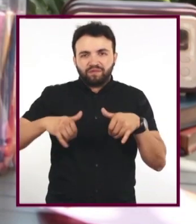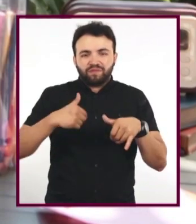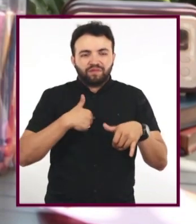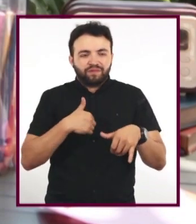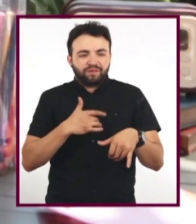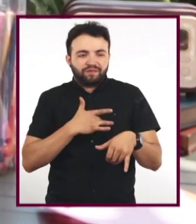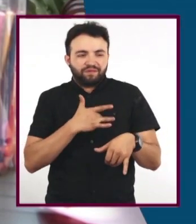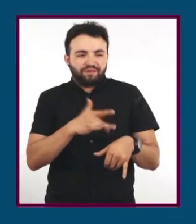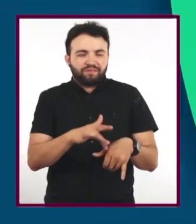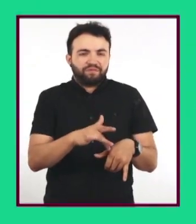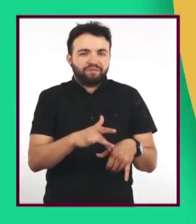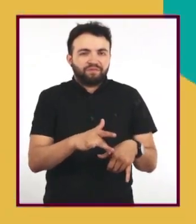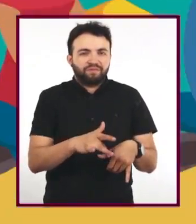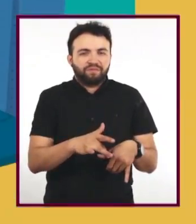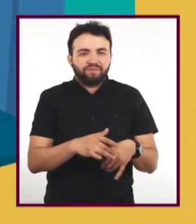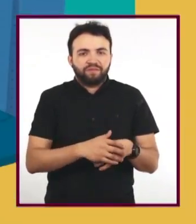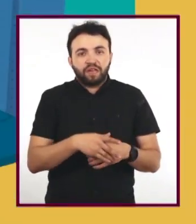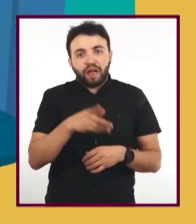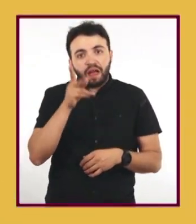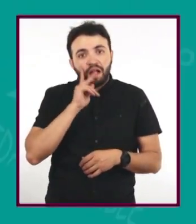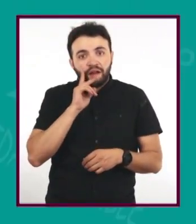pandemia.